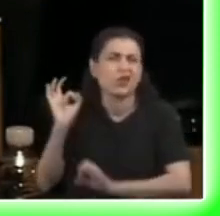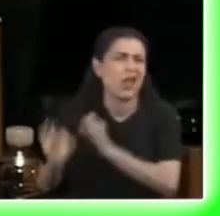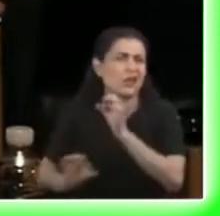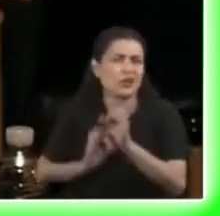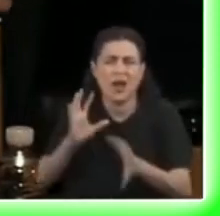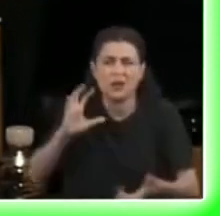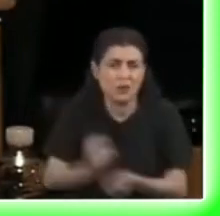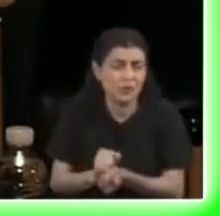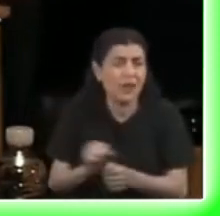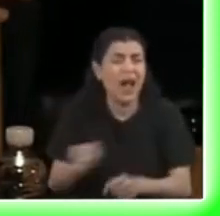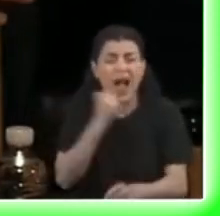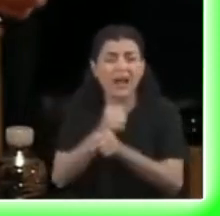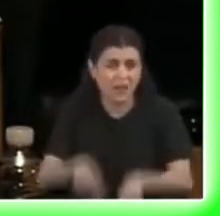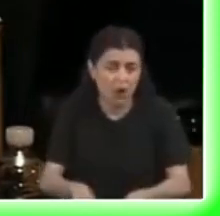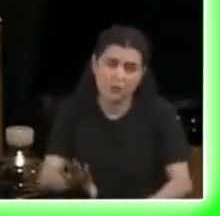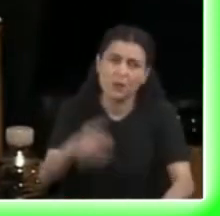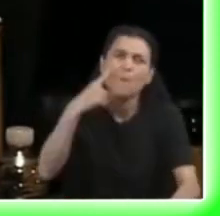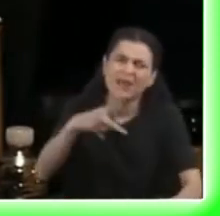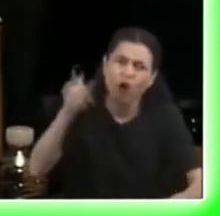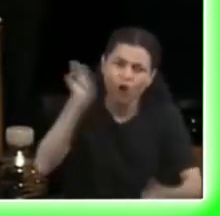hasta el 10 de diciembre del 23.